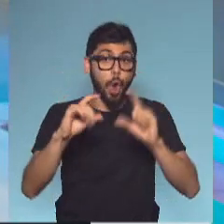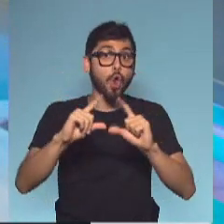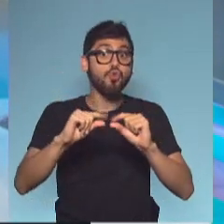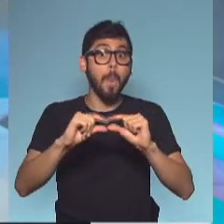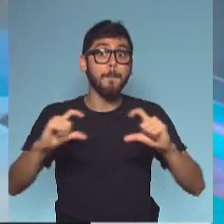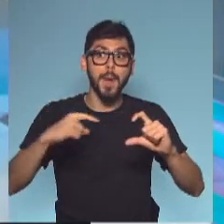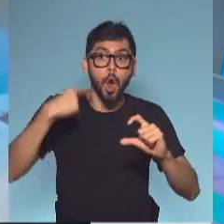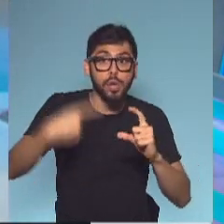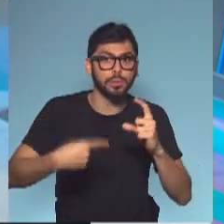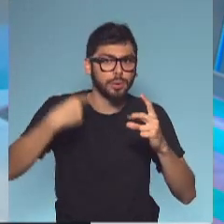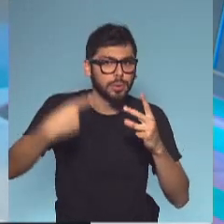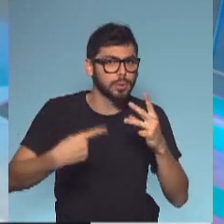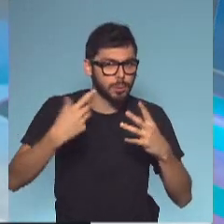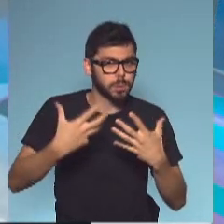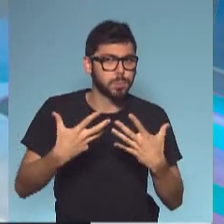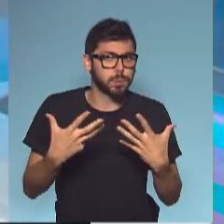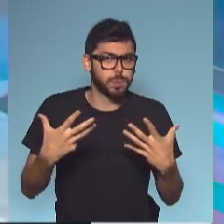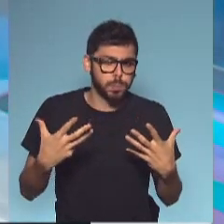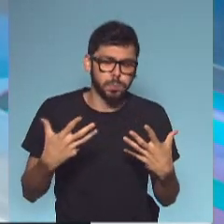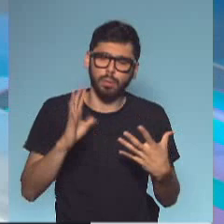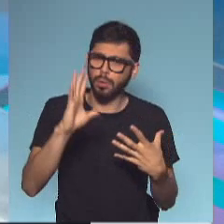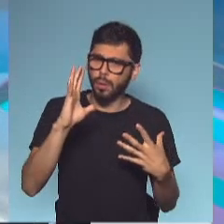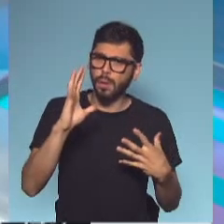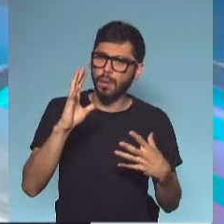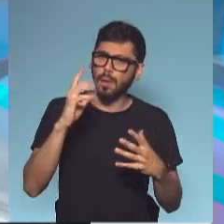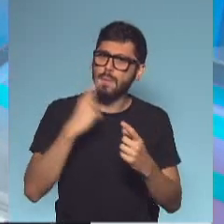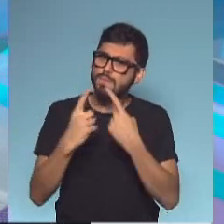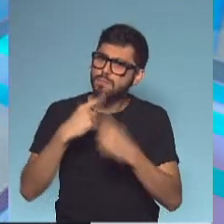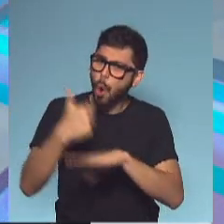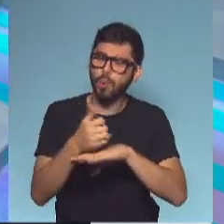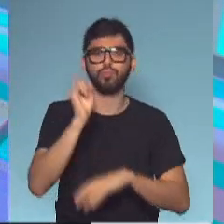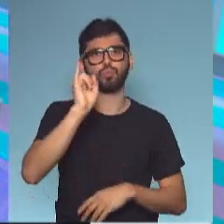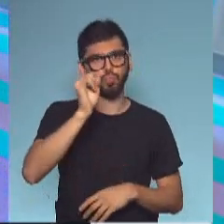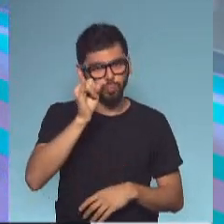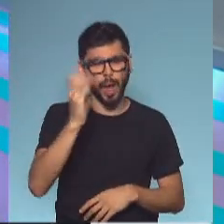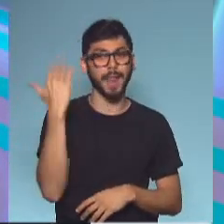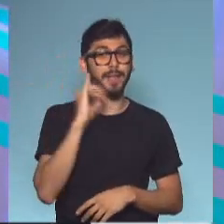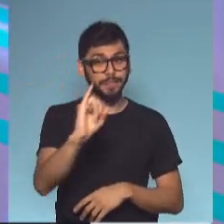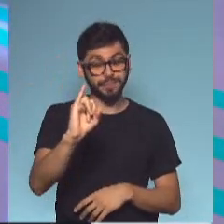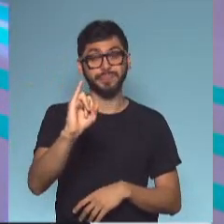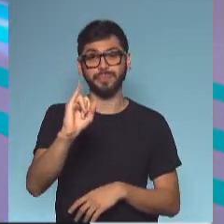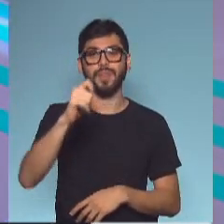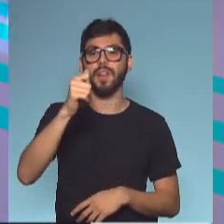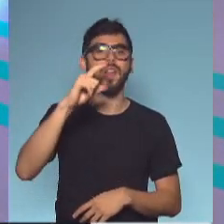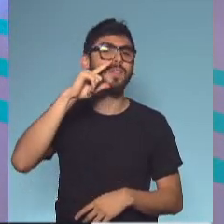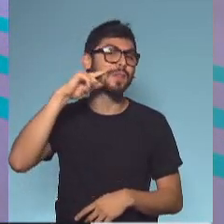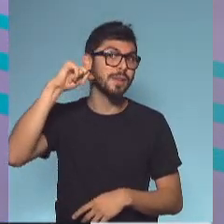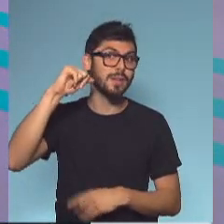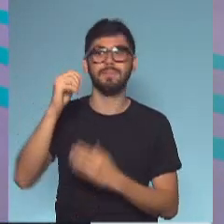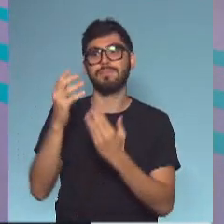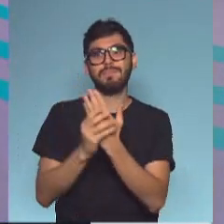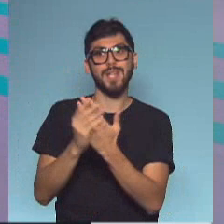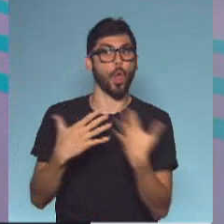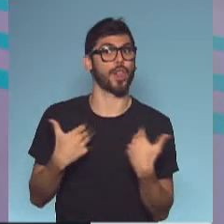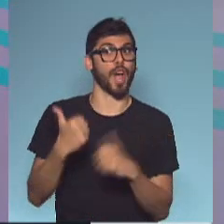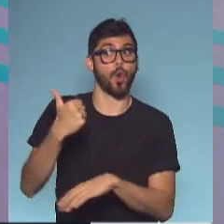refleja cotidianamente la pandemia en la República Argentina. ¿Te parece que vamos con el móvil? Sí, por supuesto, lo adelantábamos en la apertura. Felicitas Alfredo Simón desde el Ministerio de